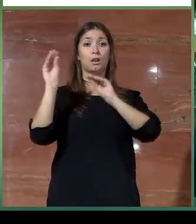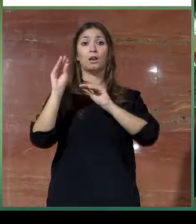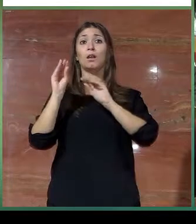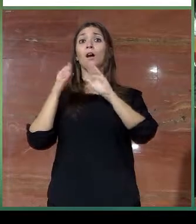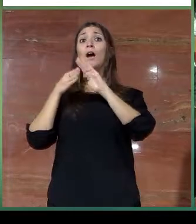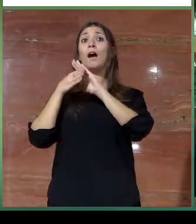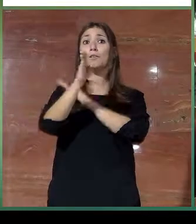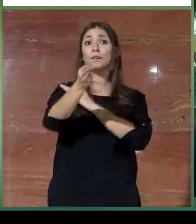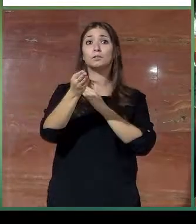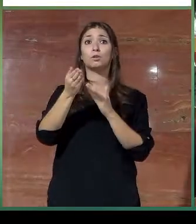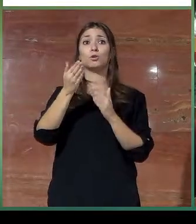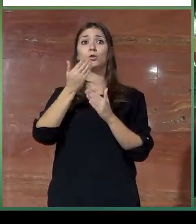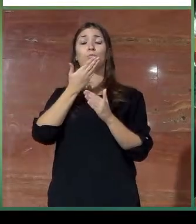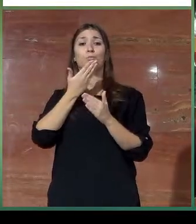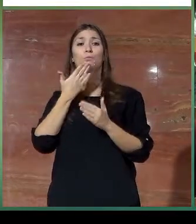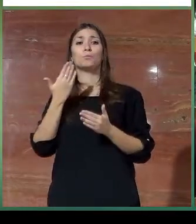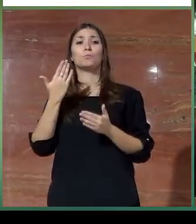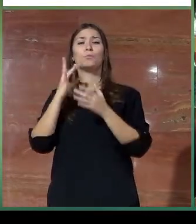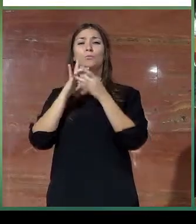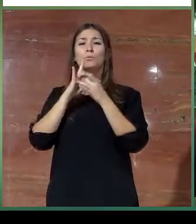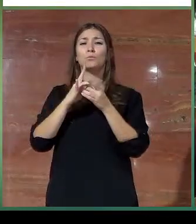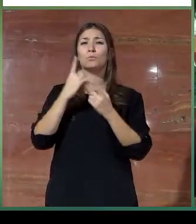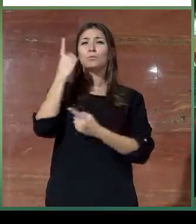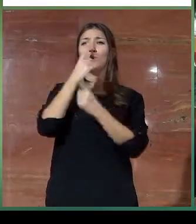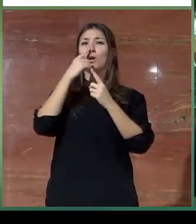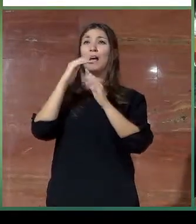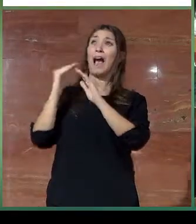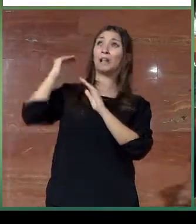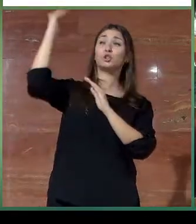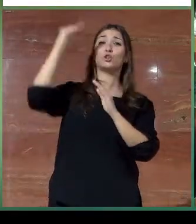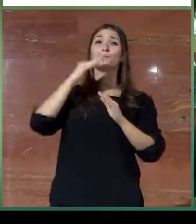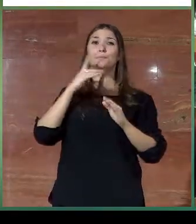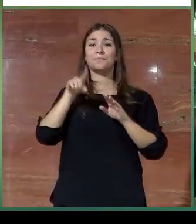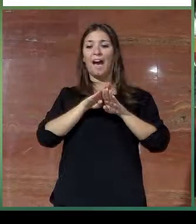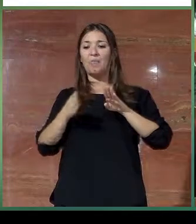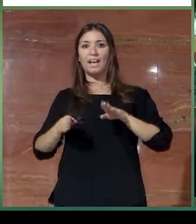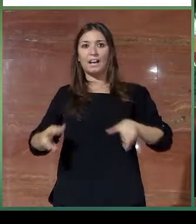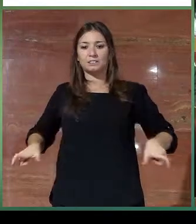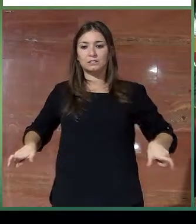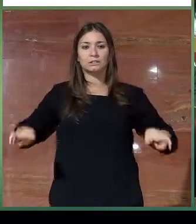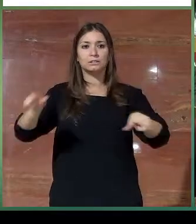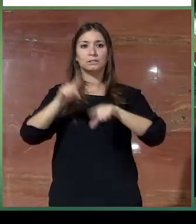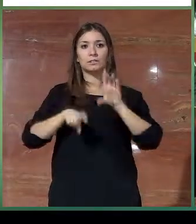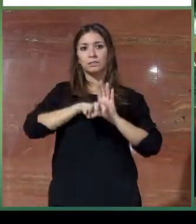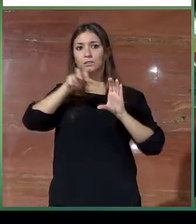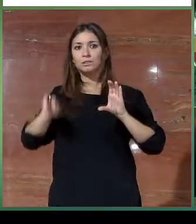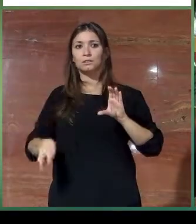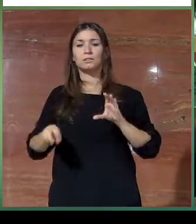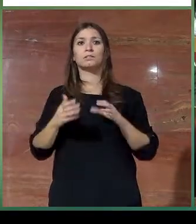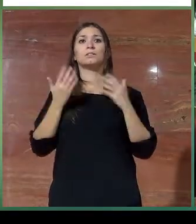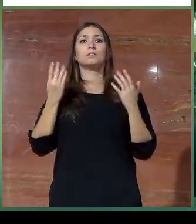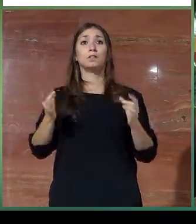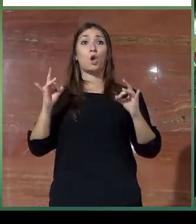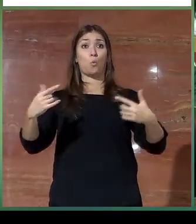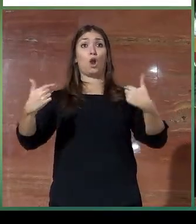a las darsenas tienen un acceso muy alto o muy bajo al ras del suelo. Como